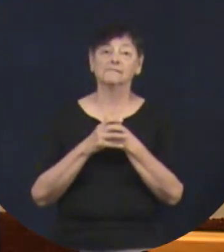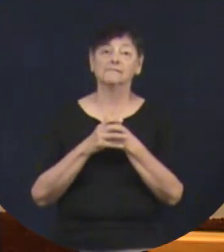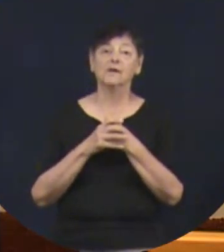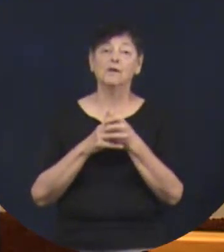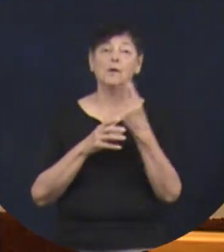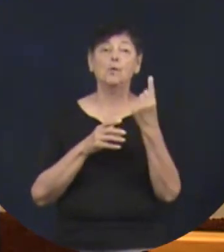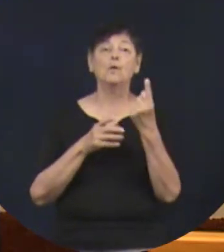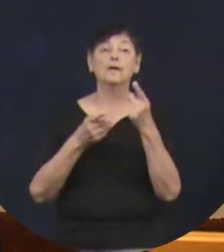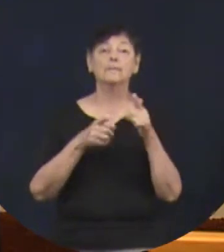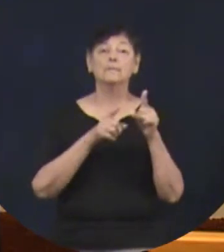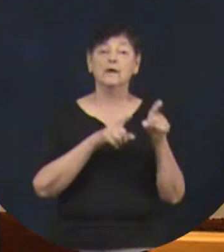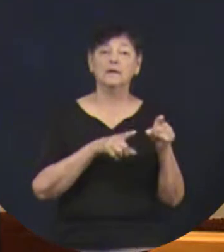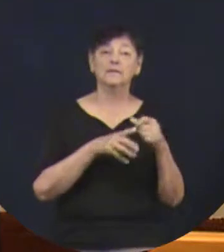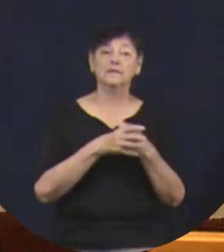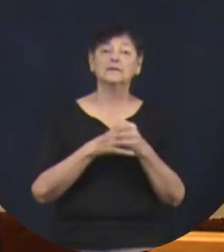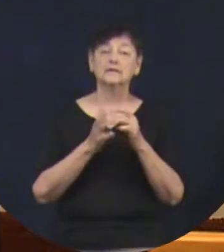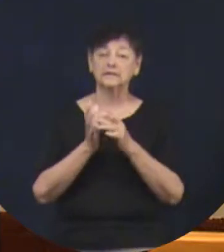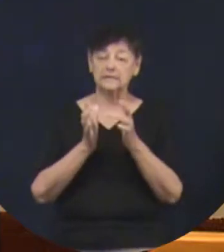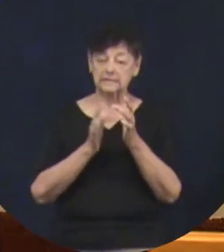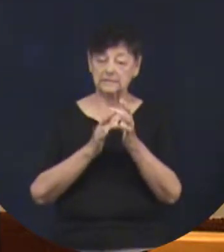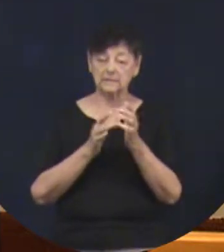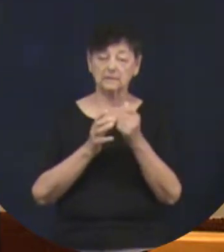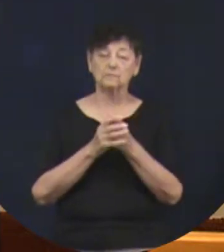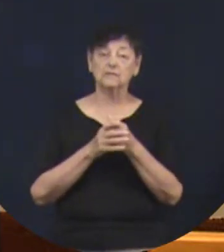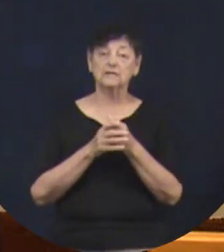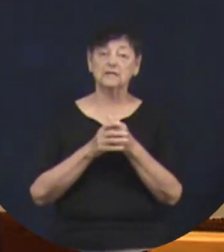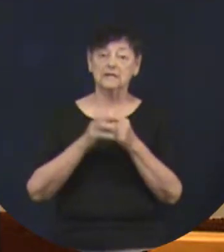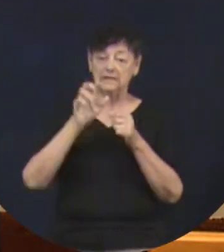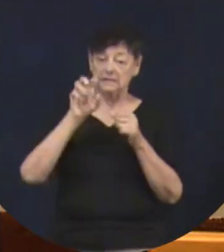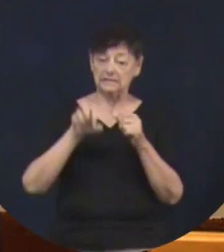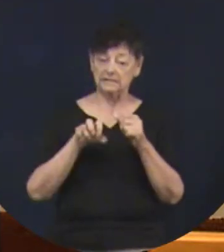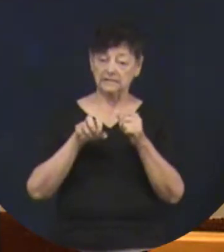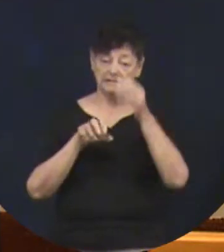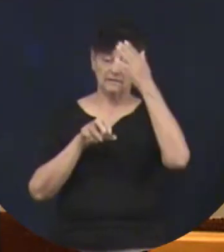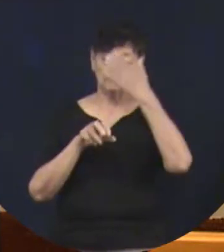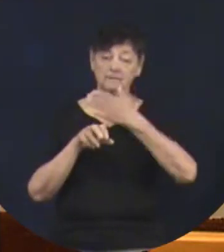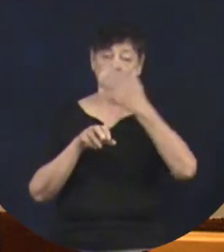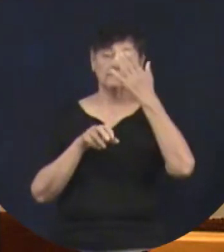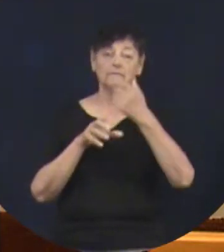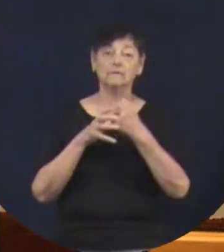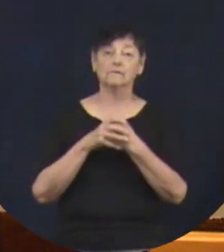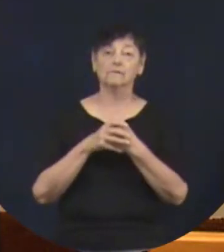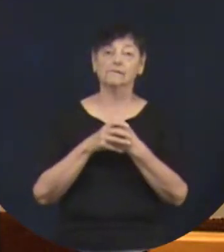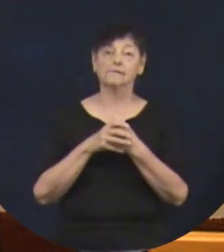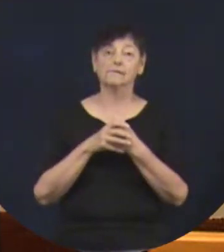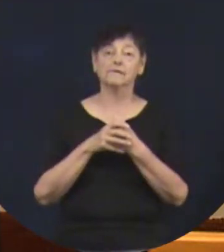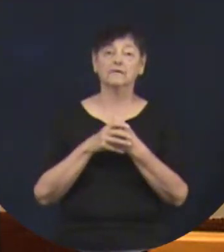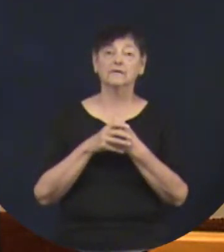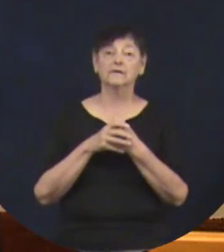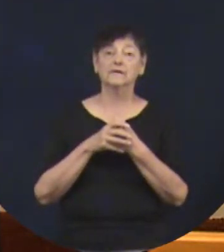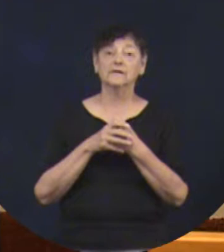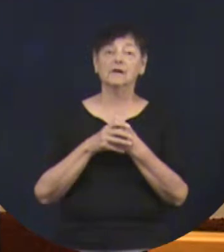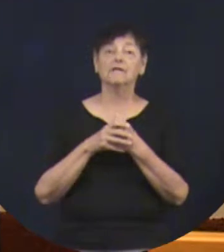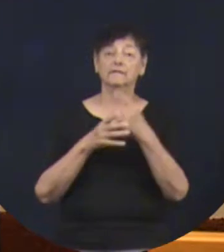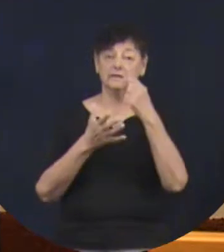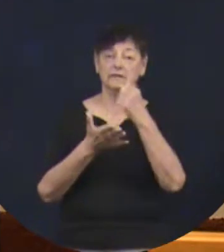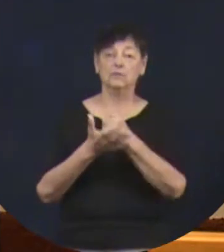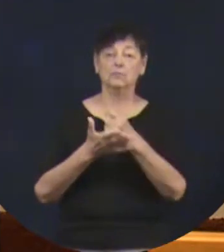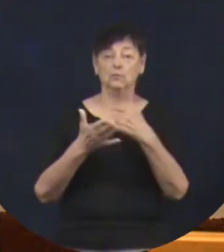En una ocasión, Jesús estaba sentado frente a las alcancías del